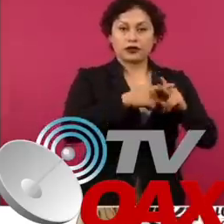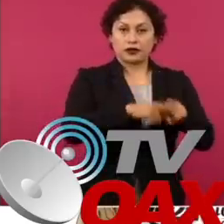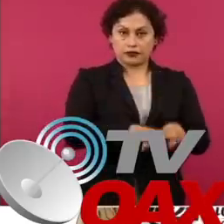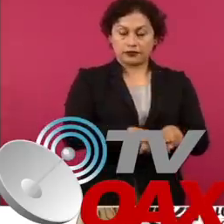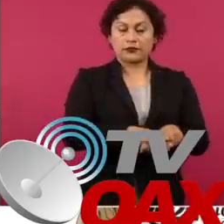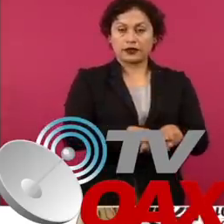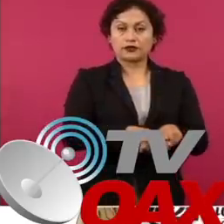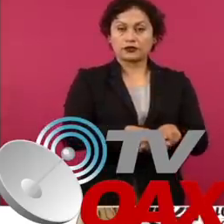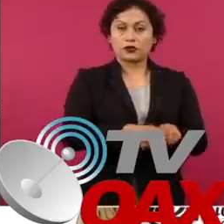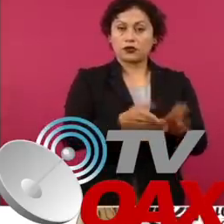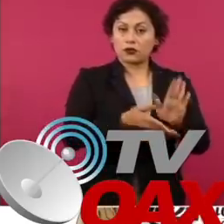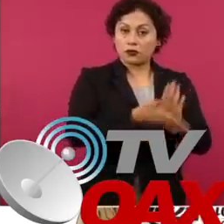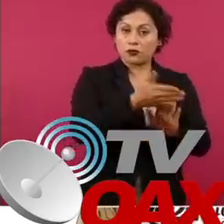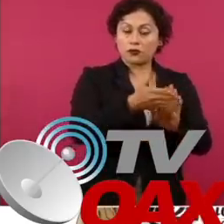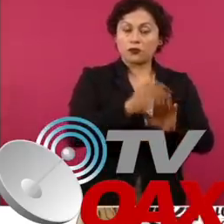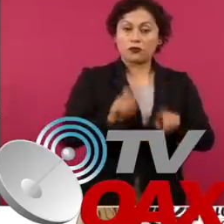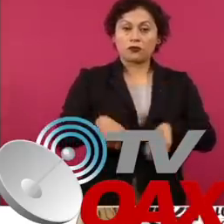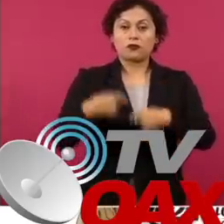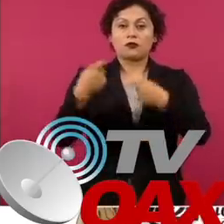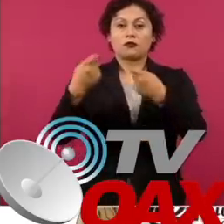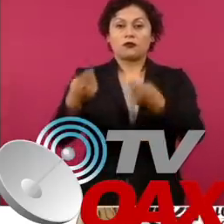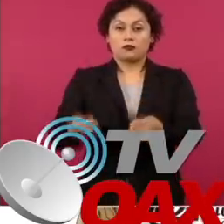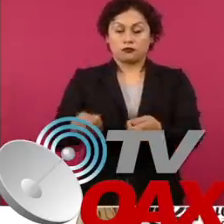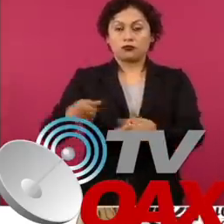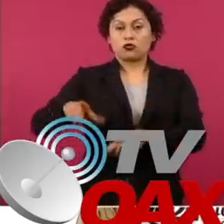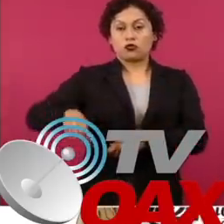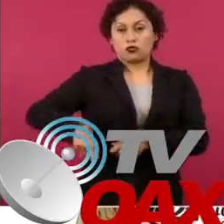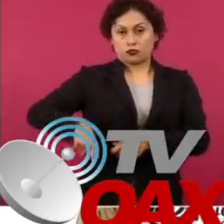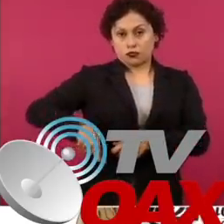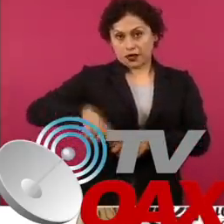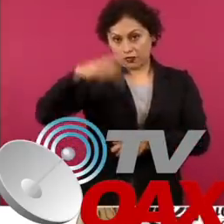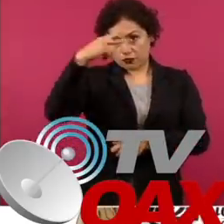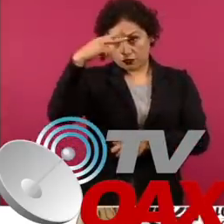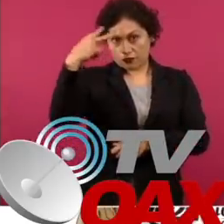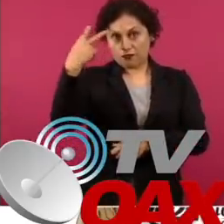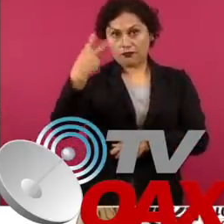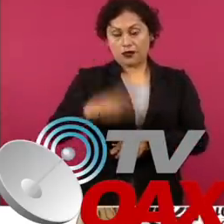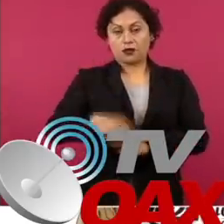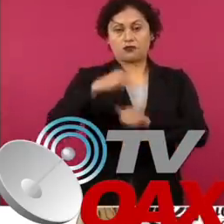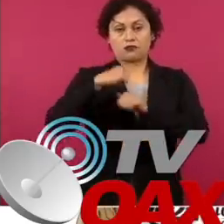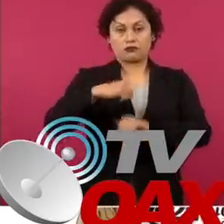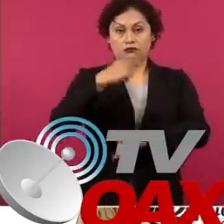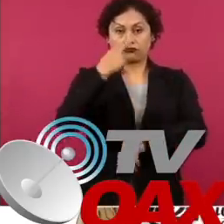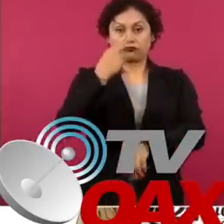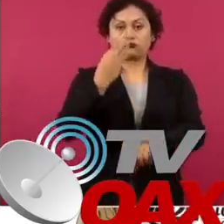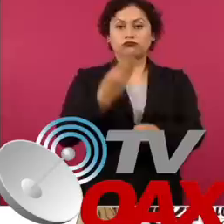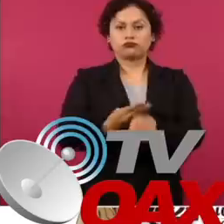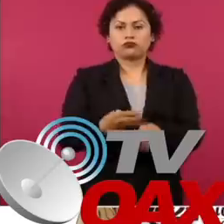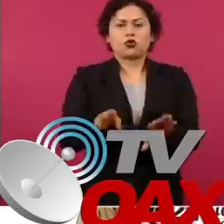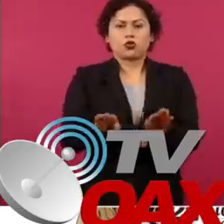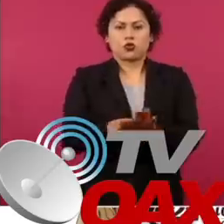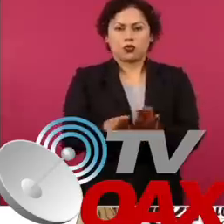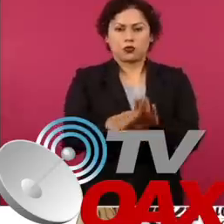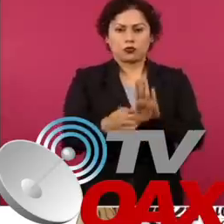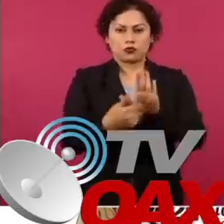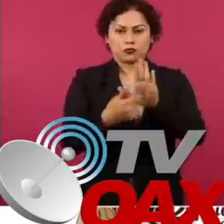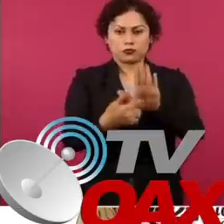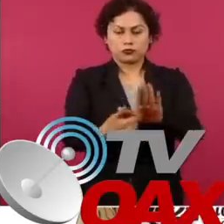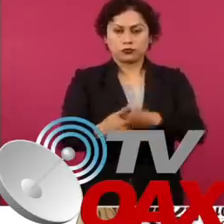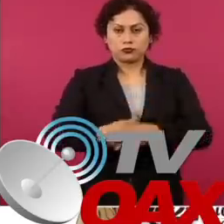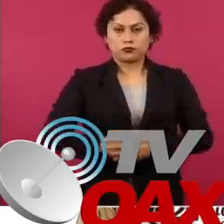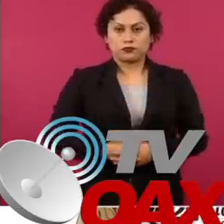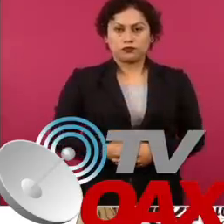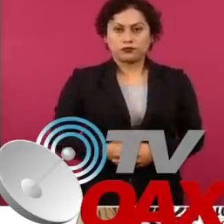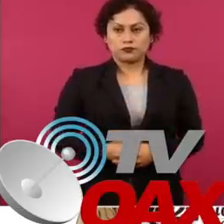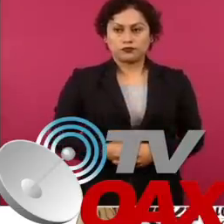del gobierno de México y para su ejecución se dividió de la siguiente manera. Los tramos